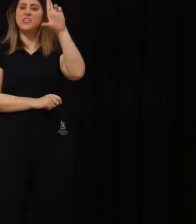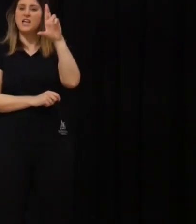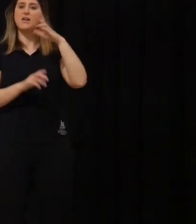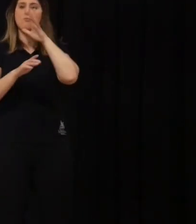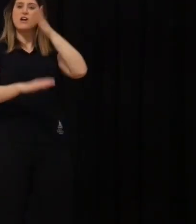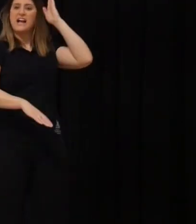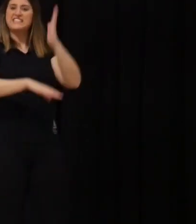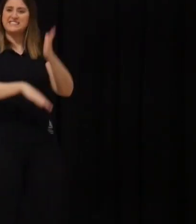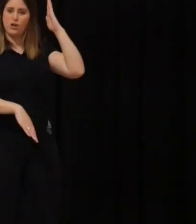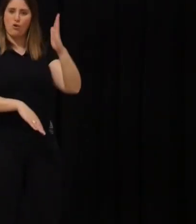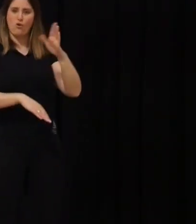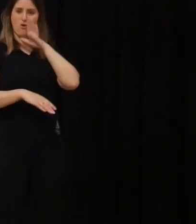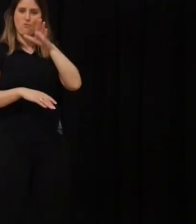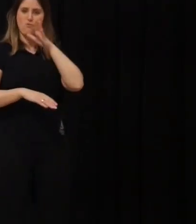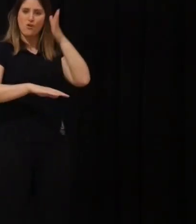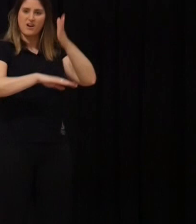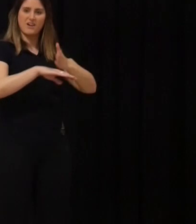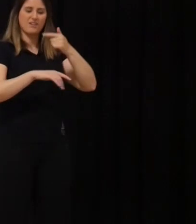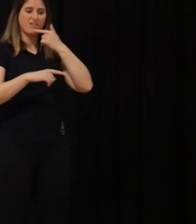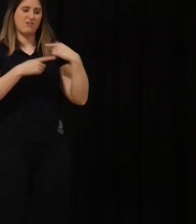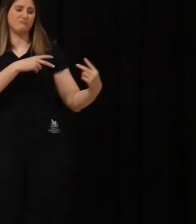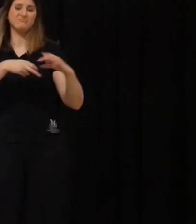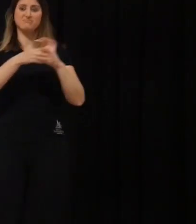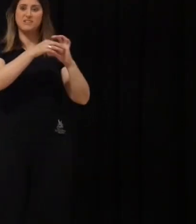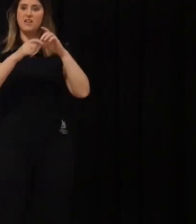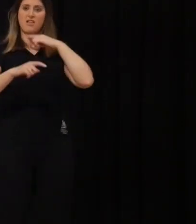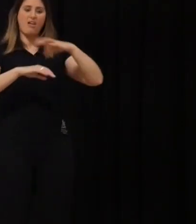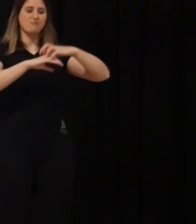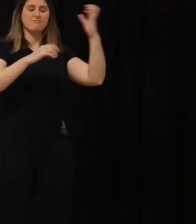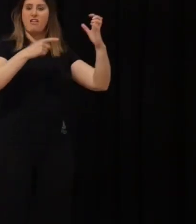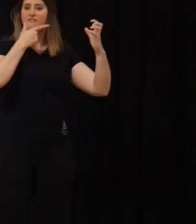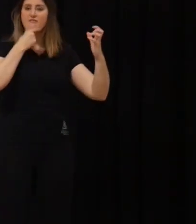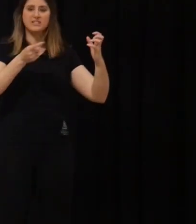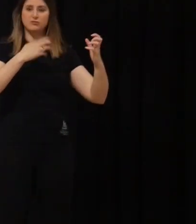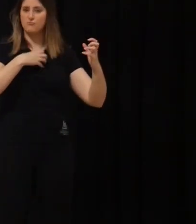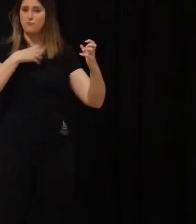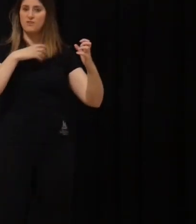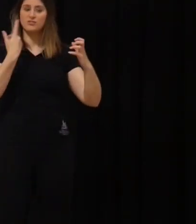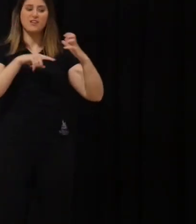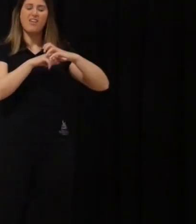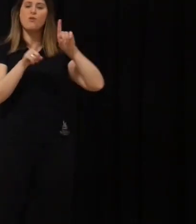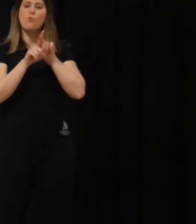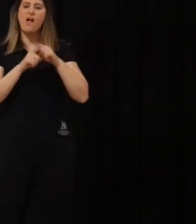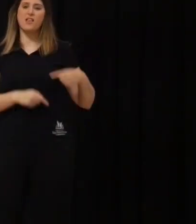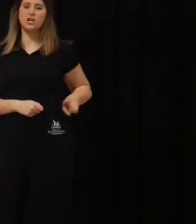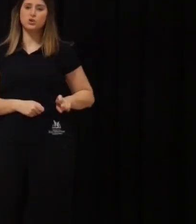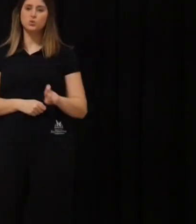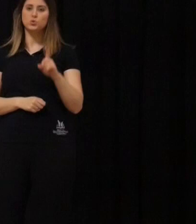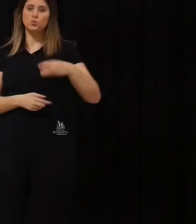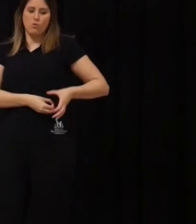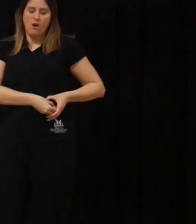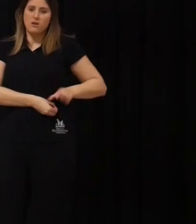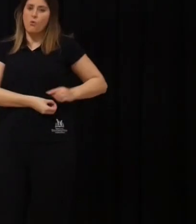que habían tumores que, por muy grandes que fueran, eran muy fáciles de quitar, y habían tumores que, aunque fuesen pequeños,